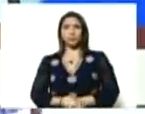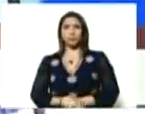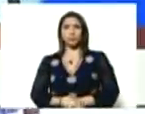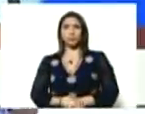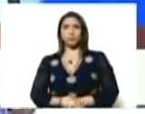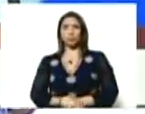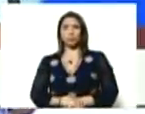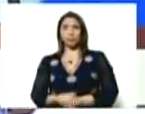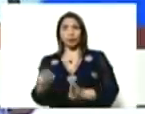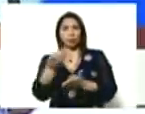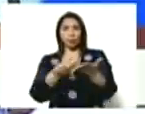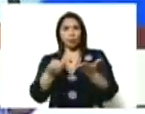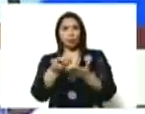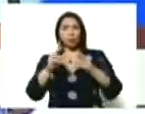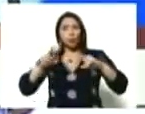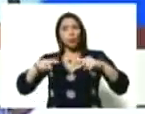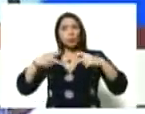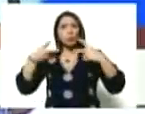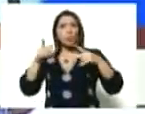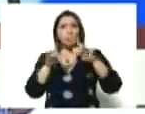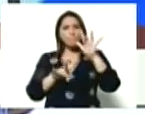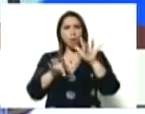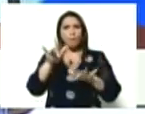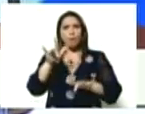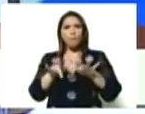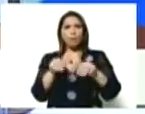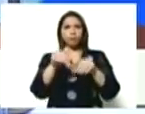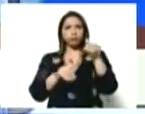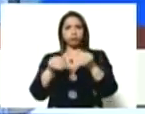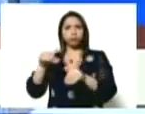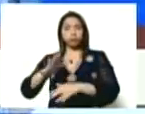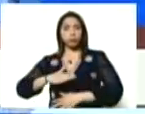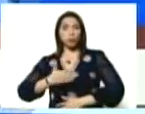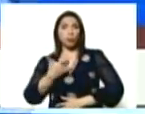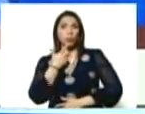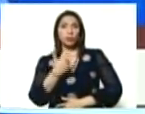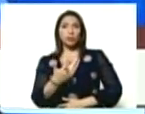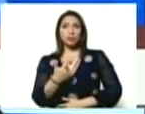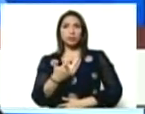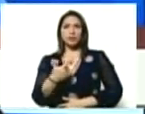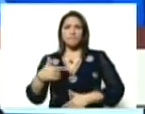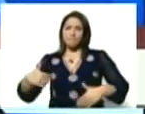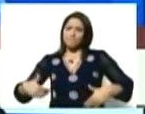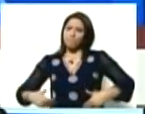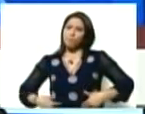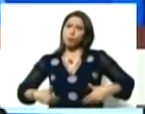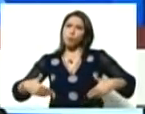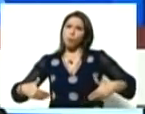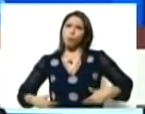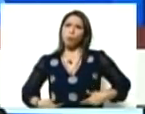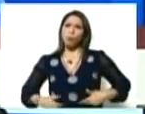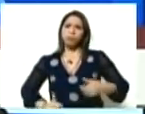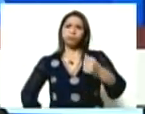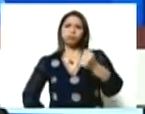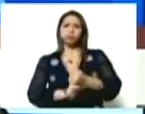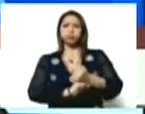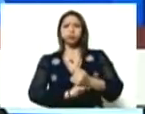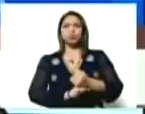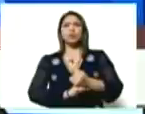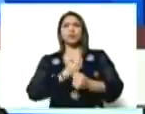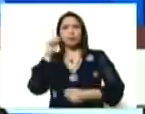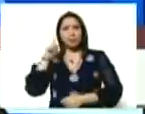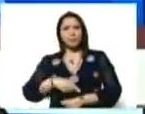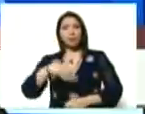El diseño de la nueva máquina de votación, podemos decir que es el esfuerzo de una base de datos de